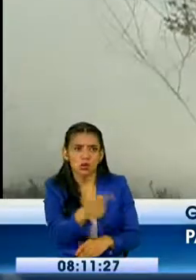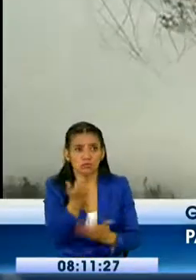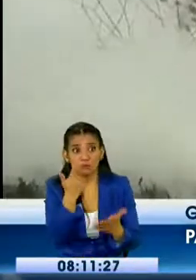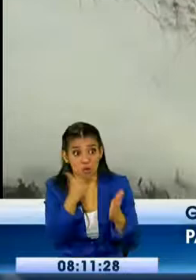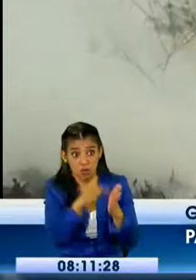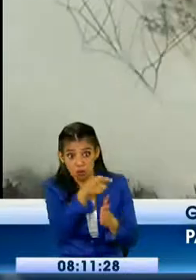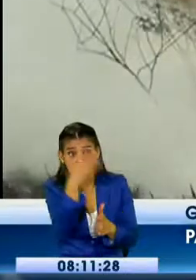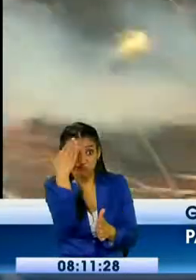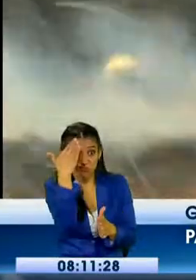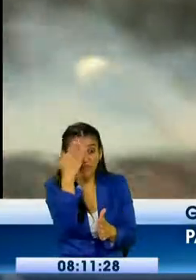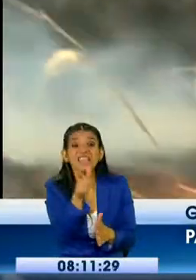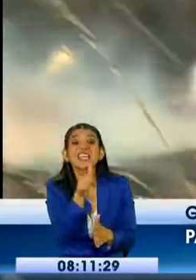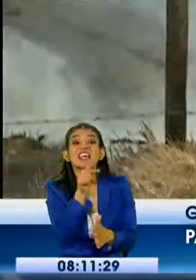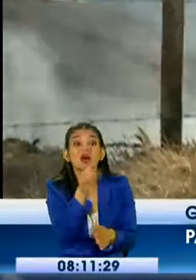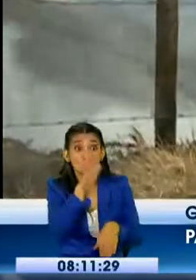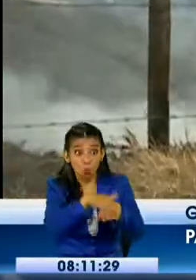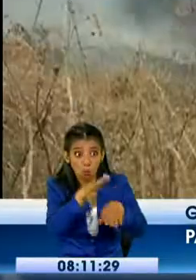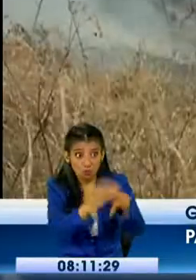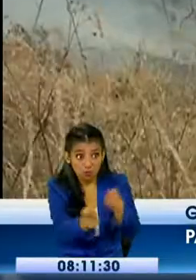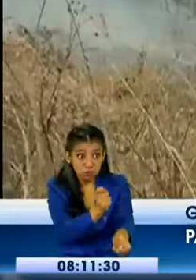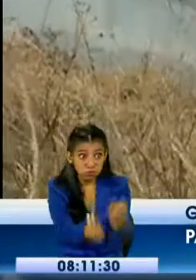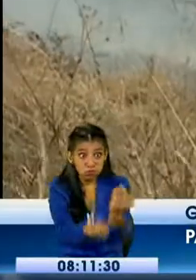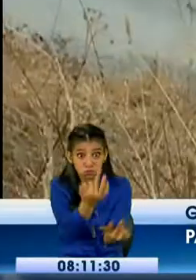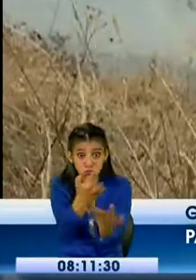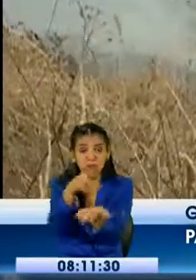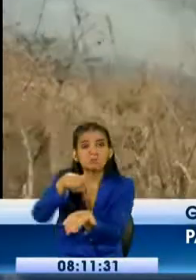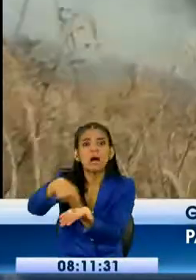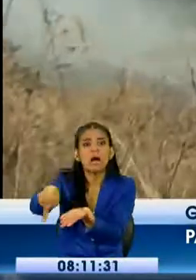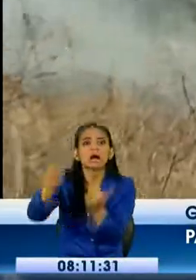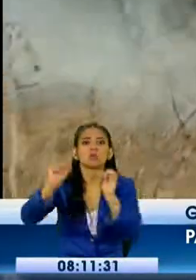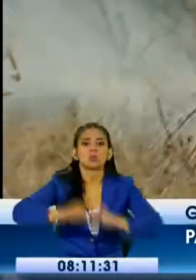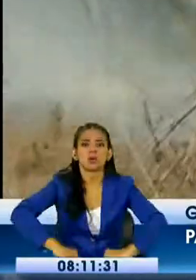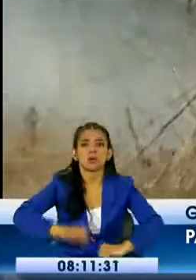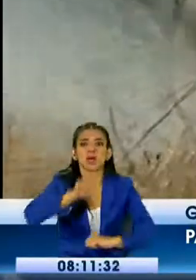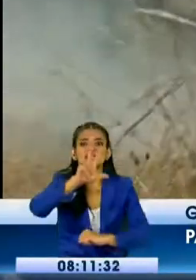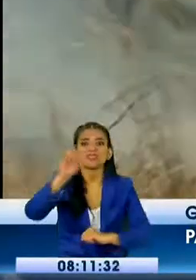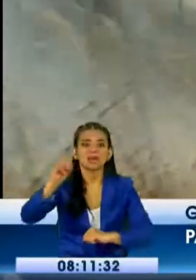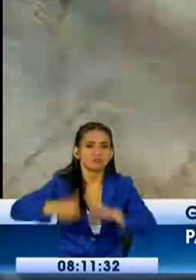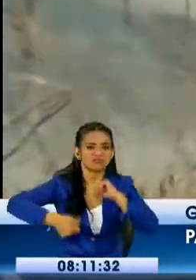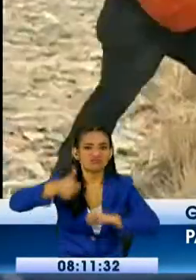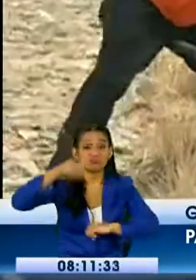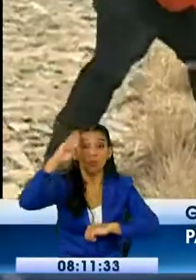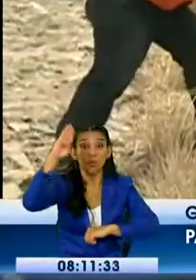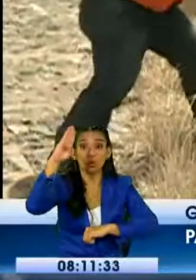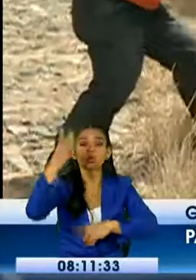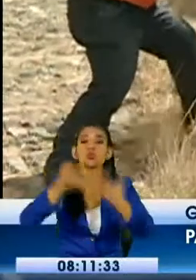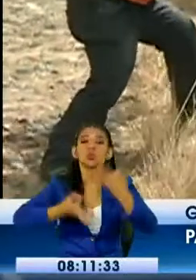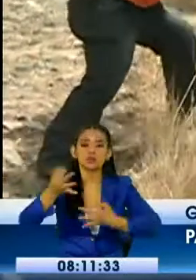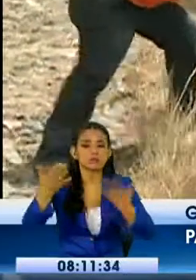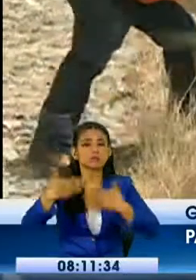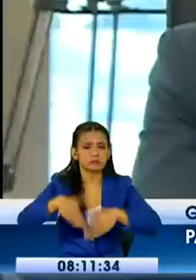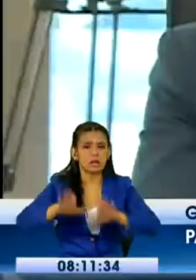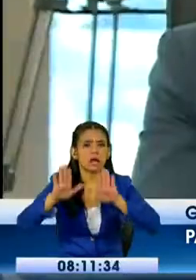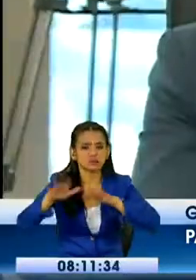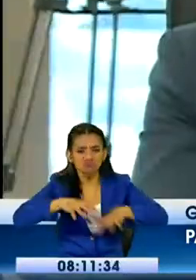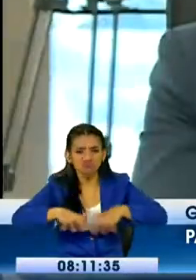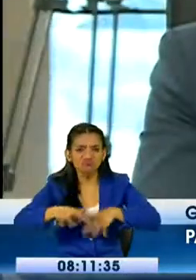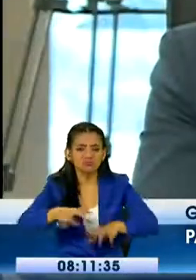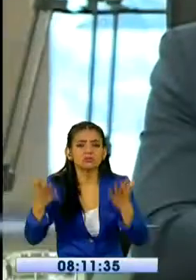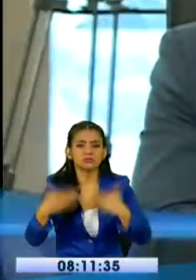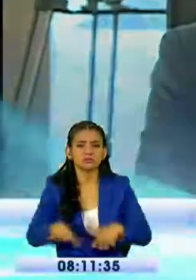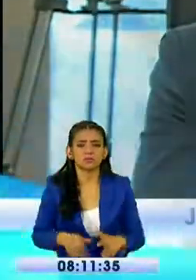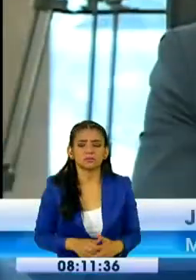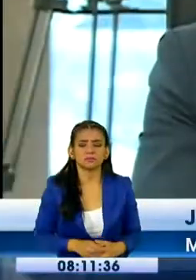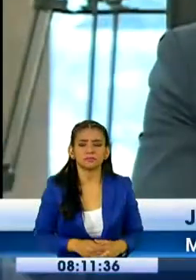entregan información verídica de los responsables de prender fuego, 30 agentes de la Policía Judicial trabajan ya en campo. Se ha